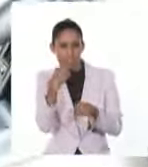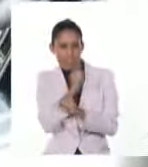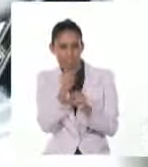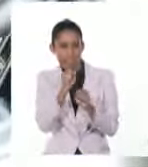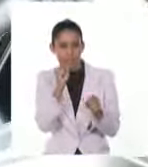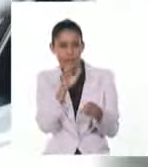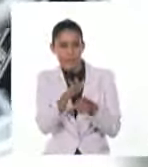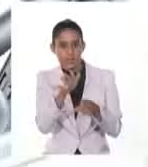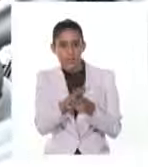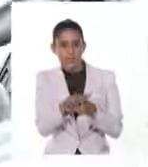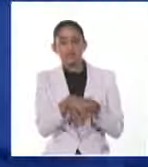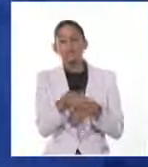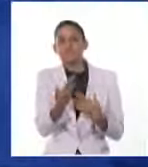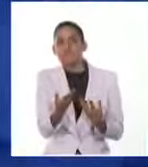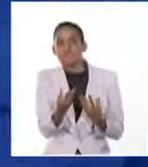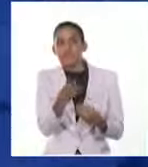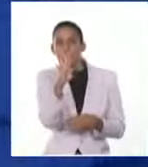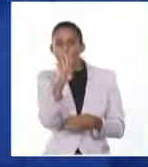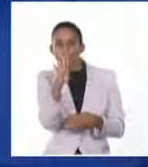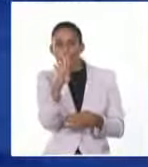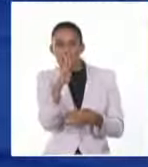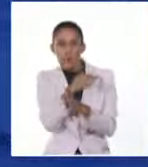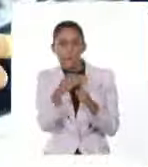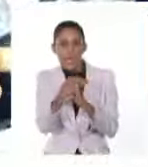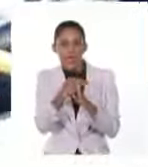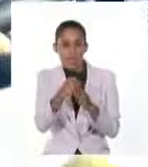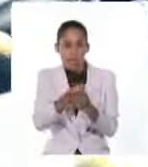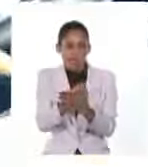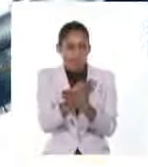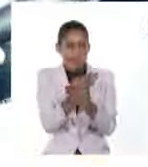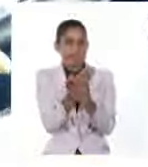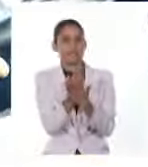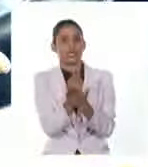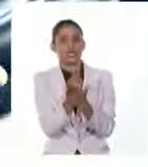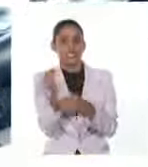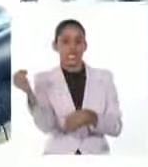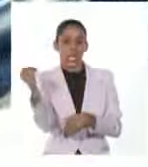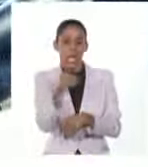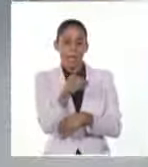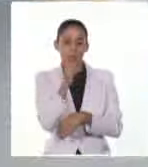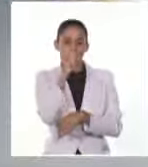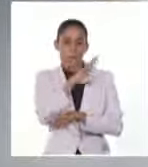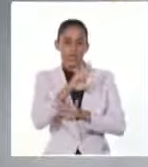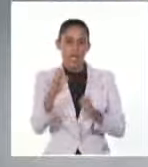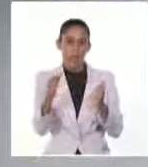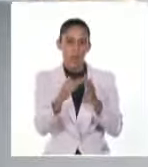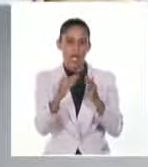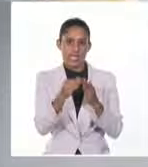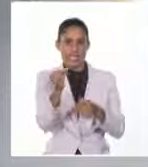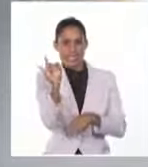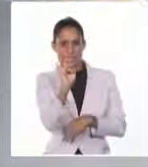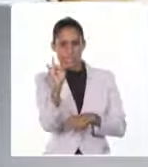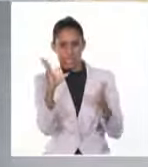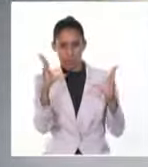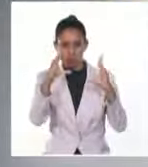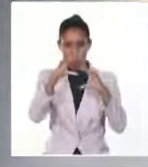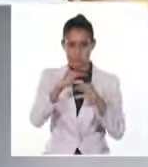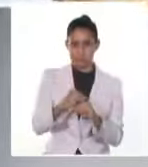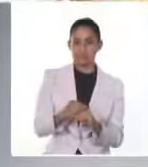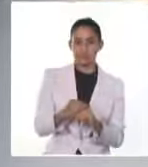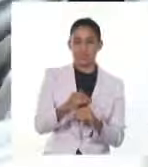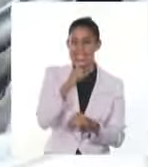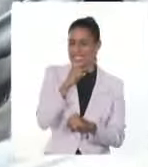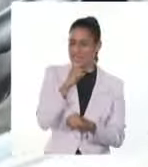las 4:30 y llego a la casa a las 6:00, 6:00 y pico, 7:00. Oye, pero está difícil la situación